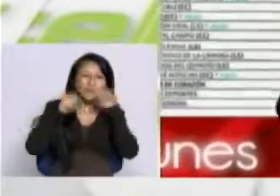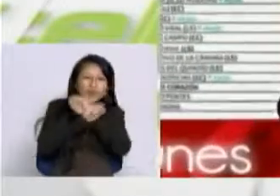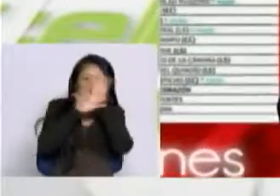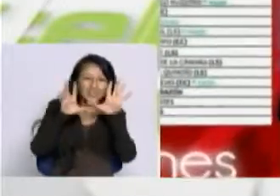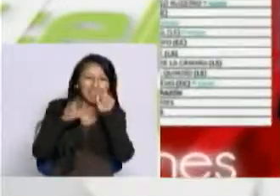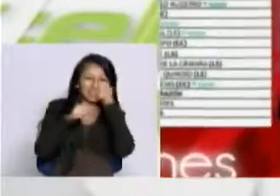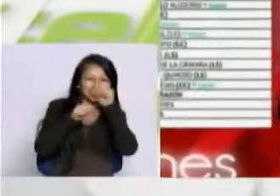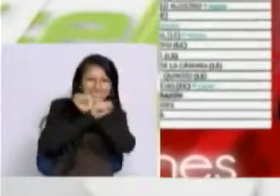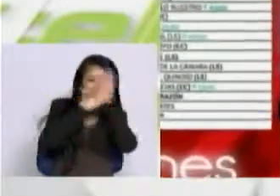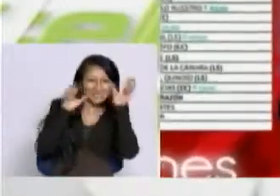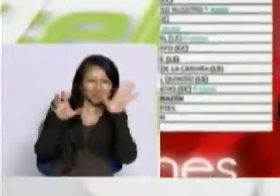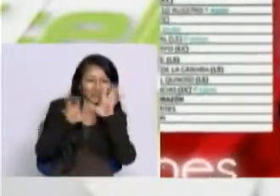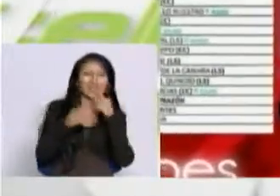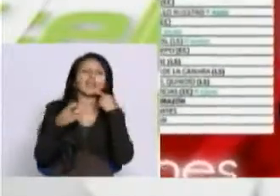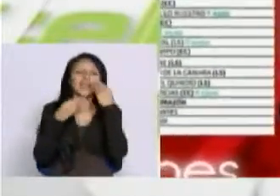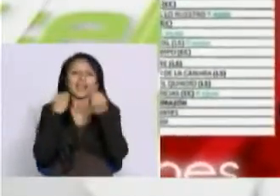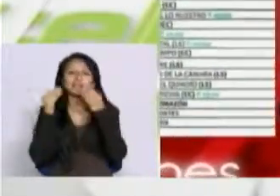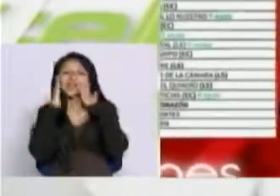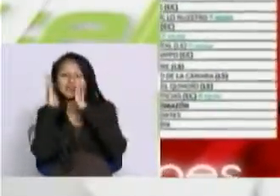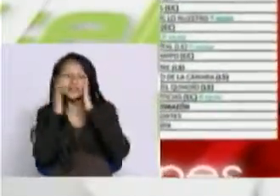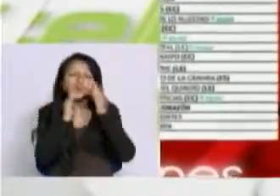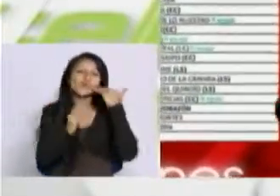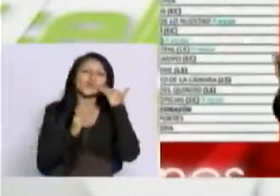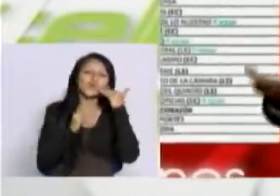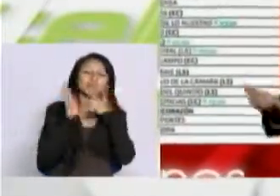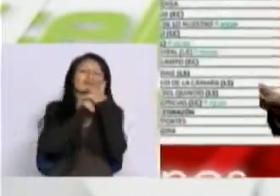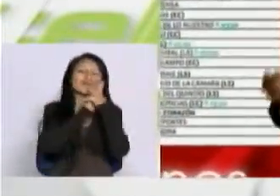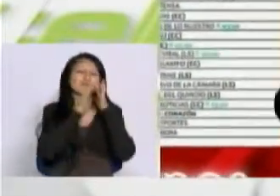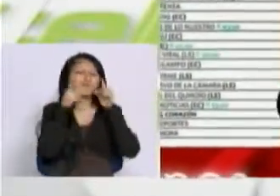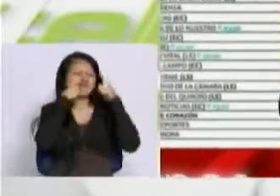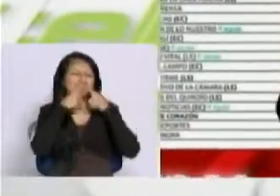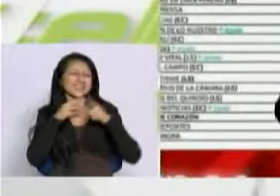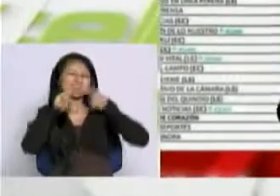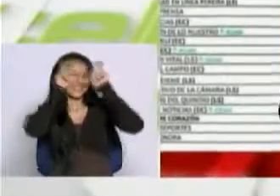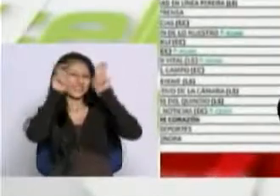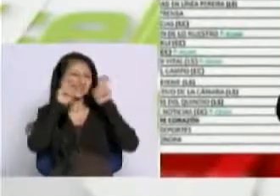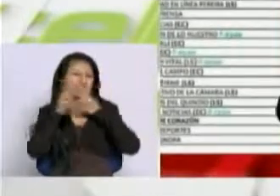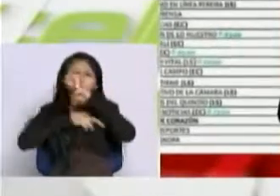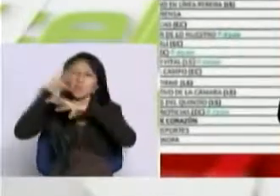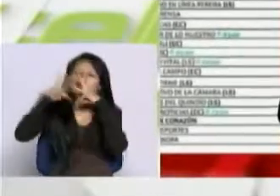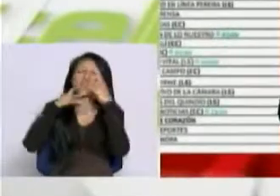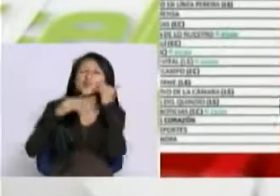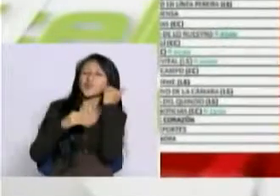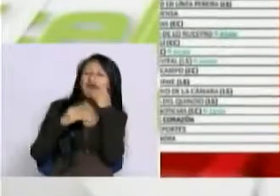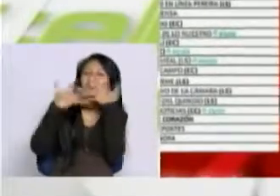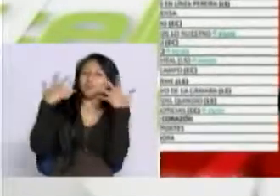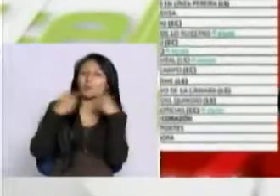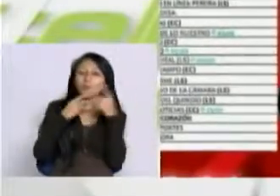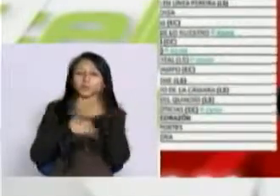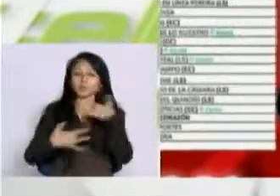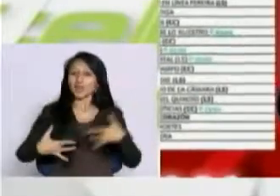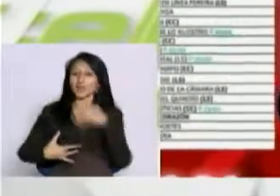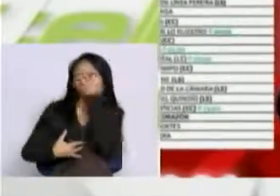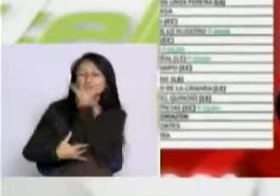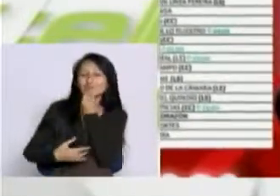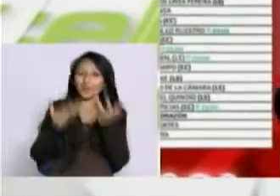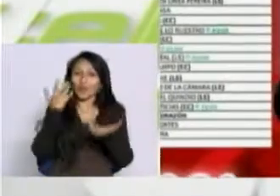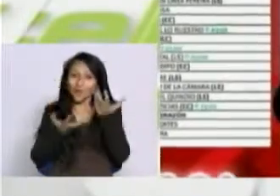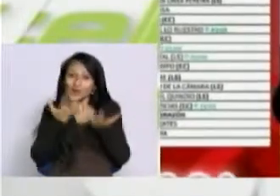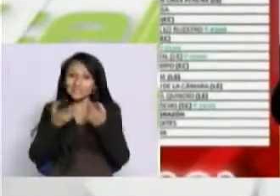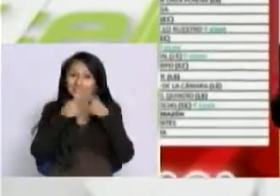familia, en el que las mujeres son el principal objetivo. Disfruta de variedad de temas relacionados con el mundo femenino como salud, belleza,